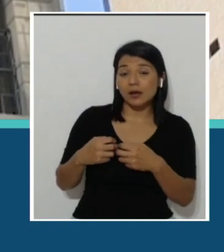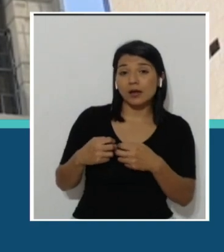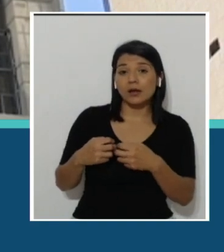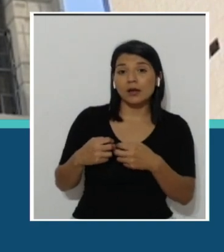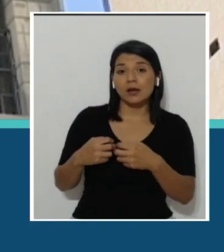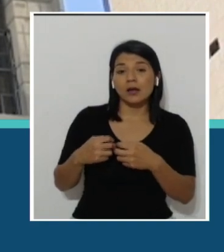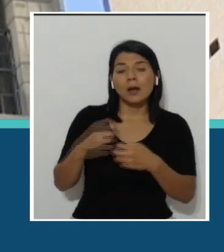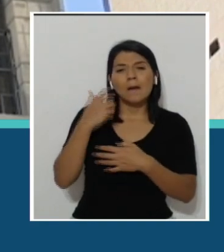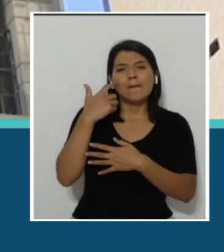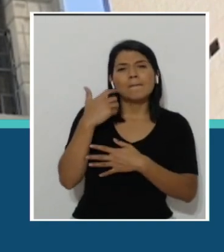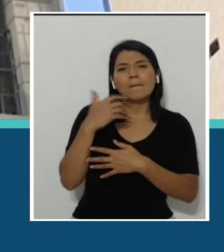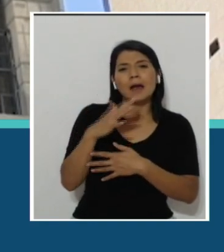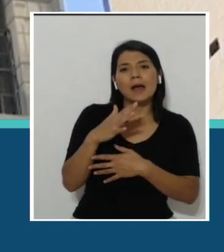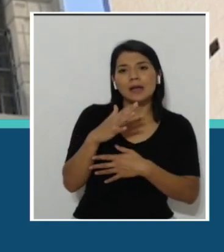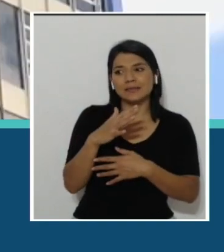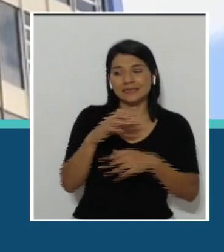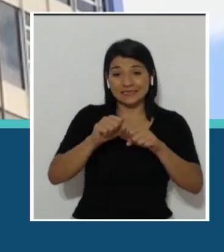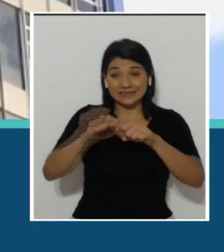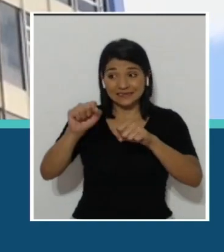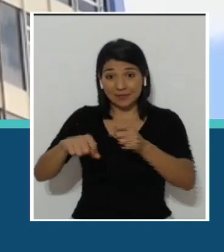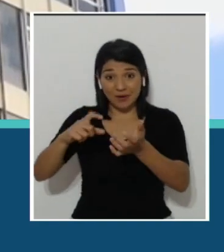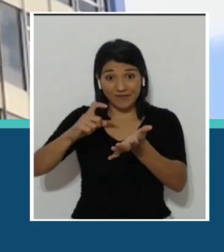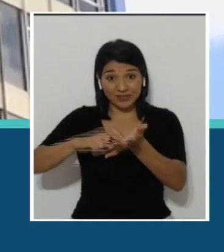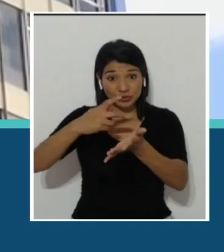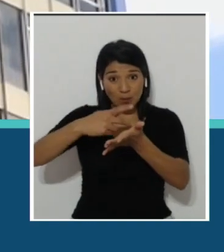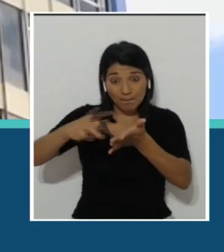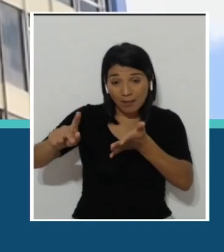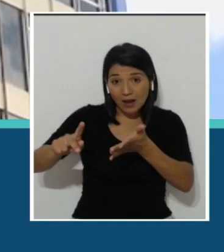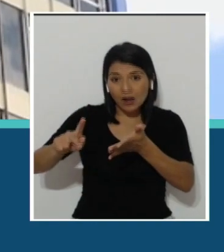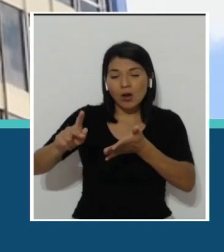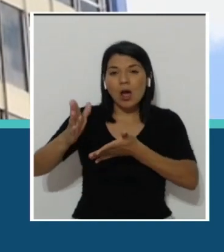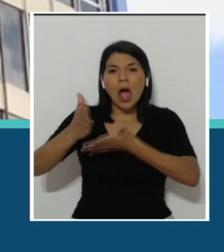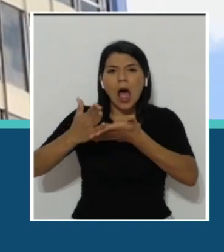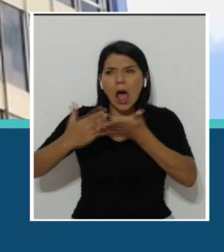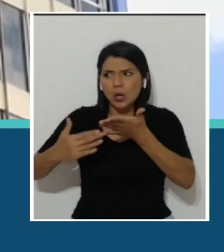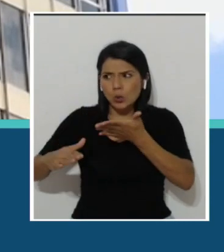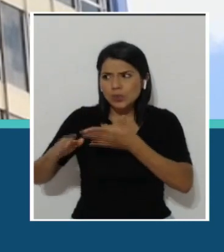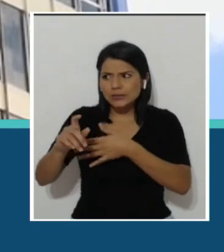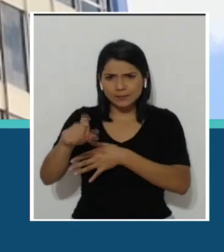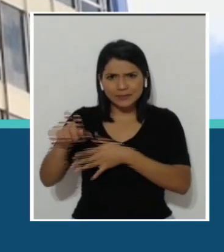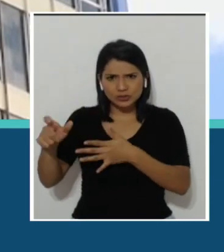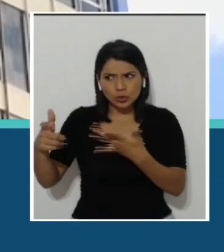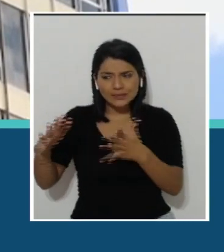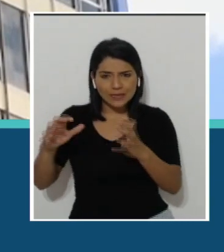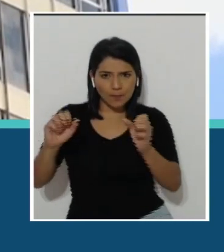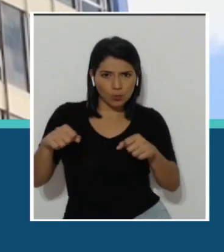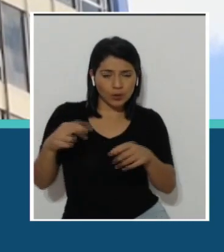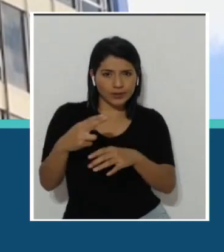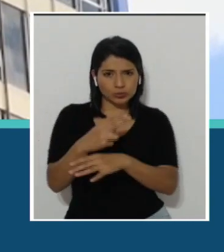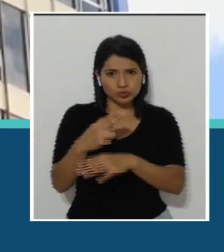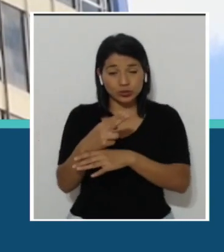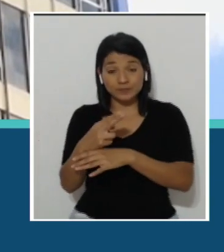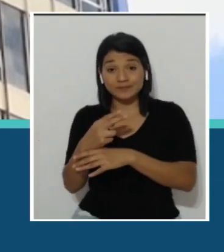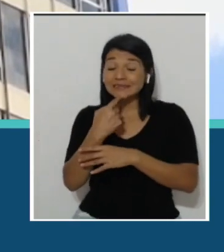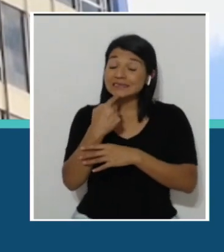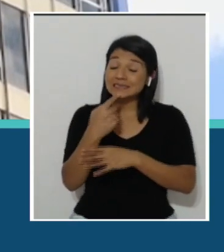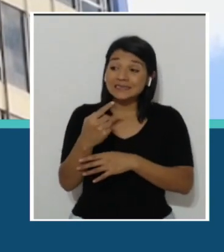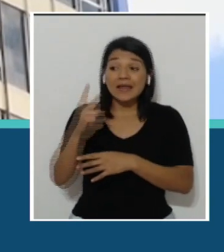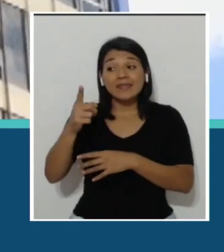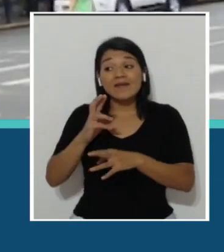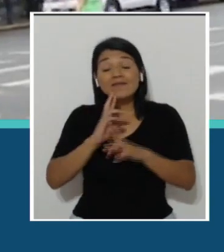registro de pago. La Defensoría le solicitó a la institución que brinden una respuesta prioritaria a la situación que se presenta con